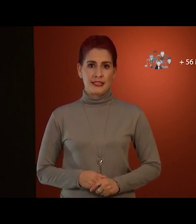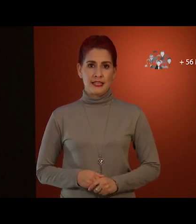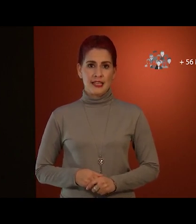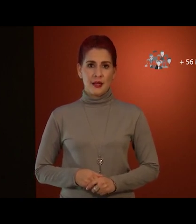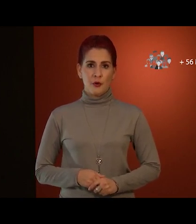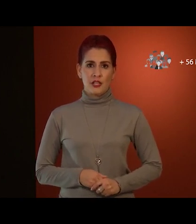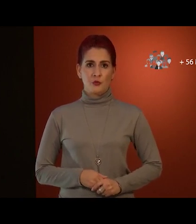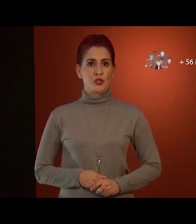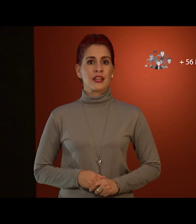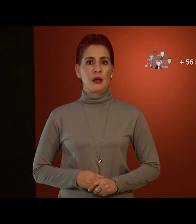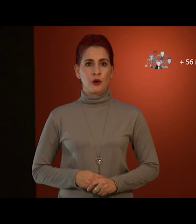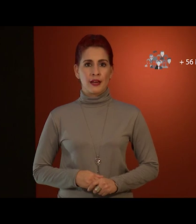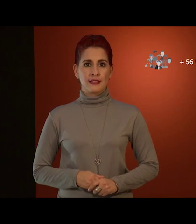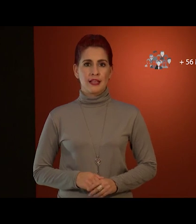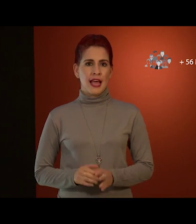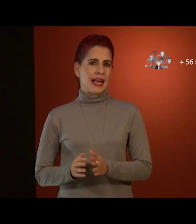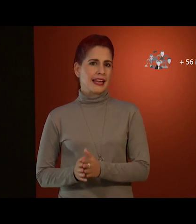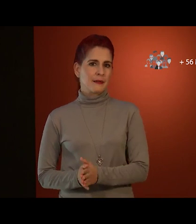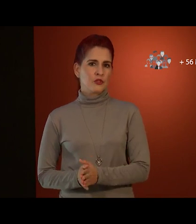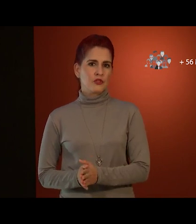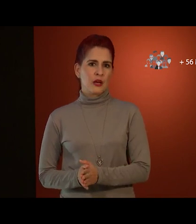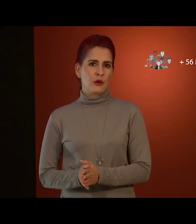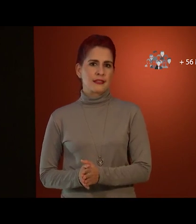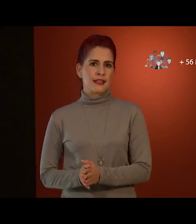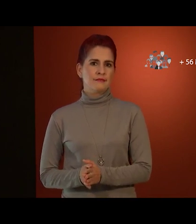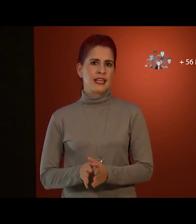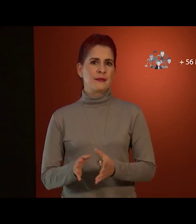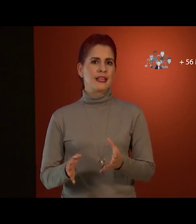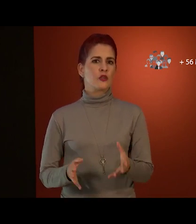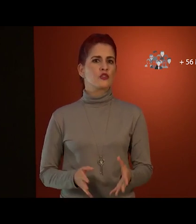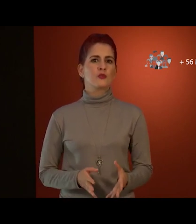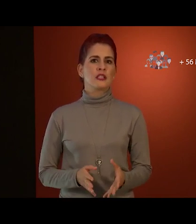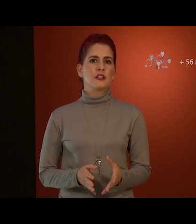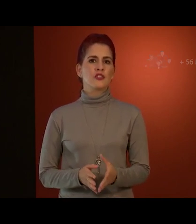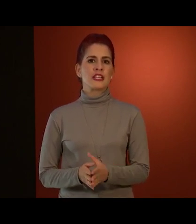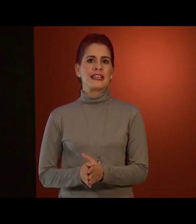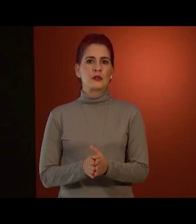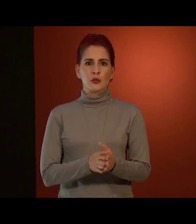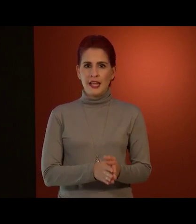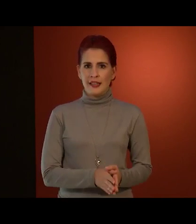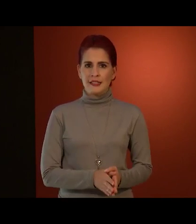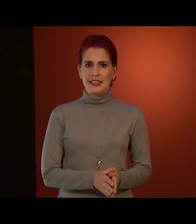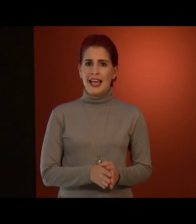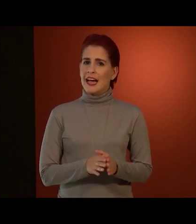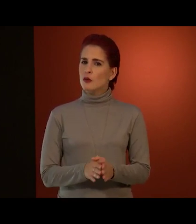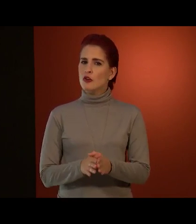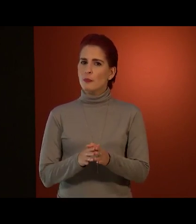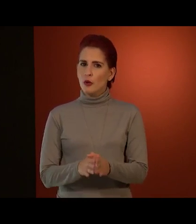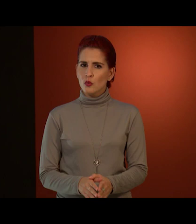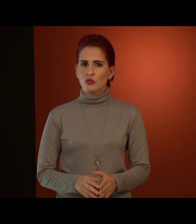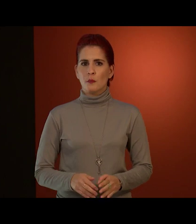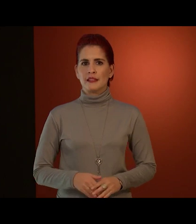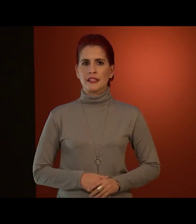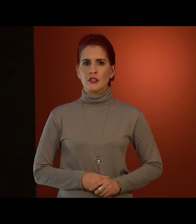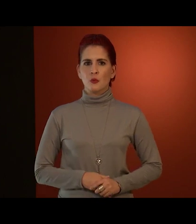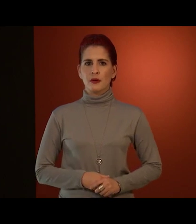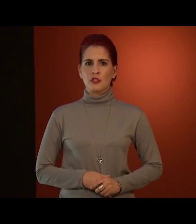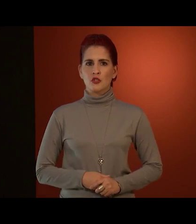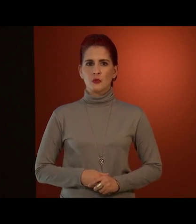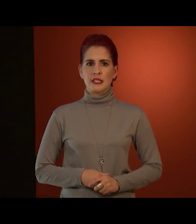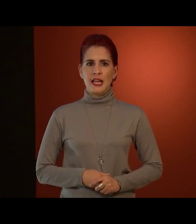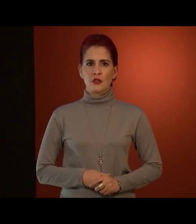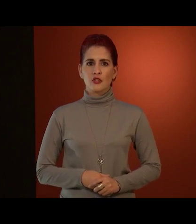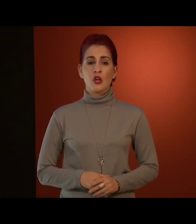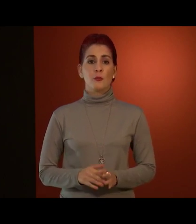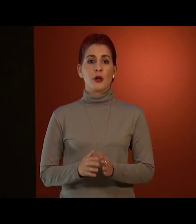personas interesadas por las opciones laborales. Aclaremos que aunque se han eliminado subsidios y gratuidades, algunos productos mantienen sus